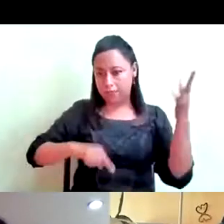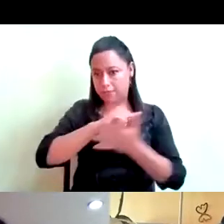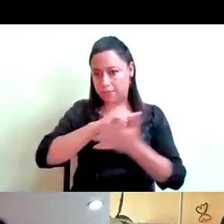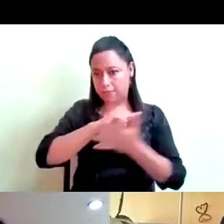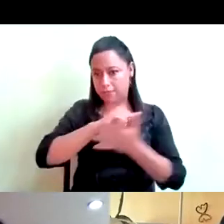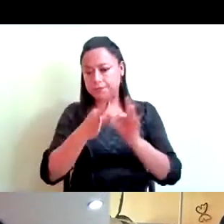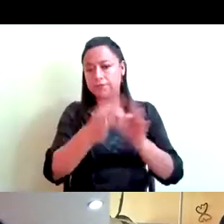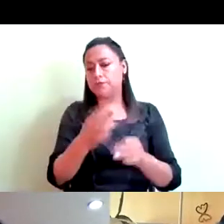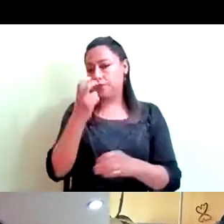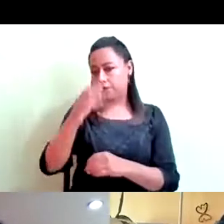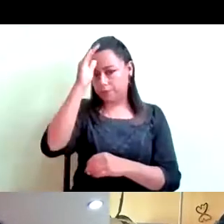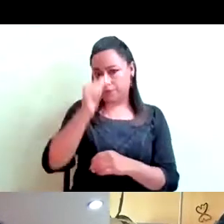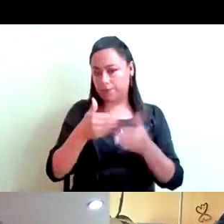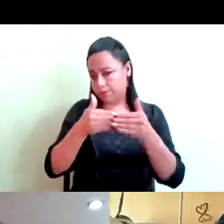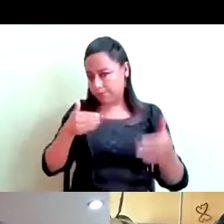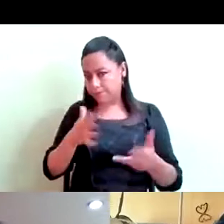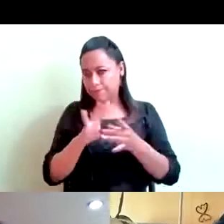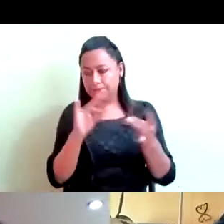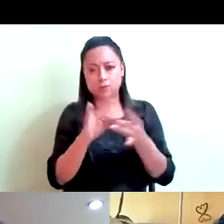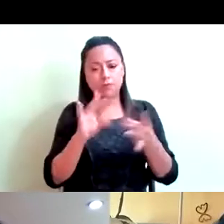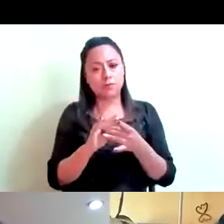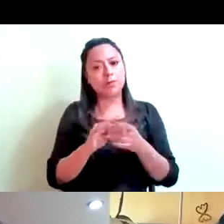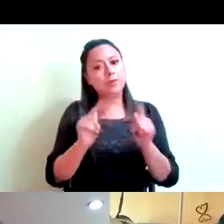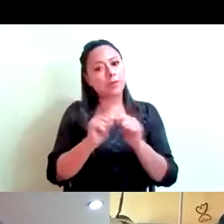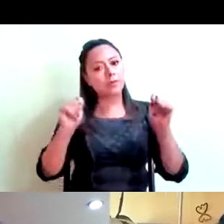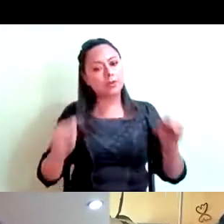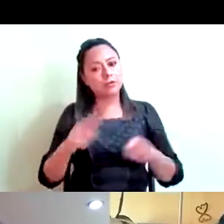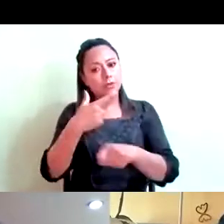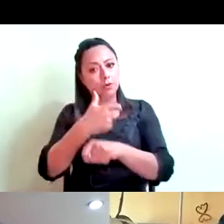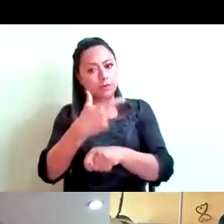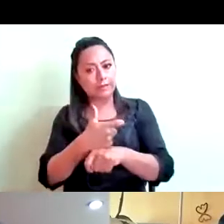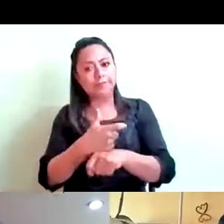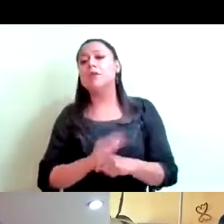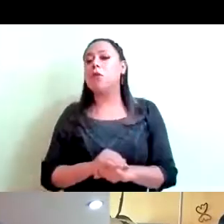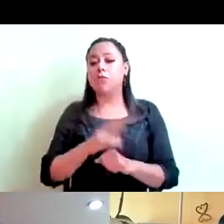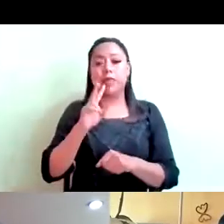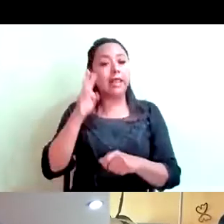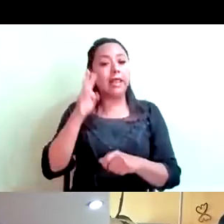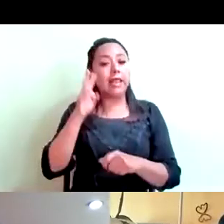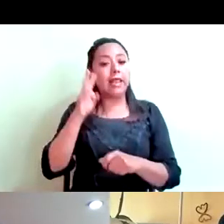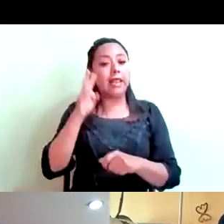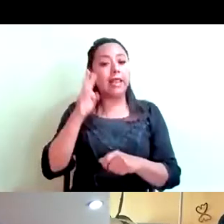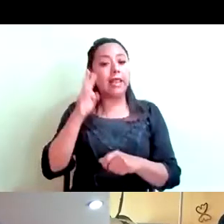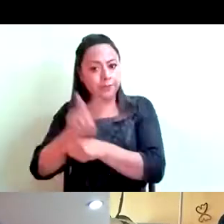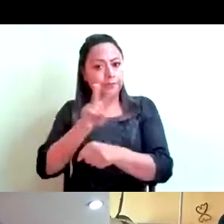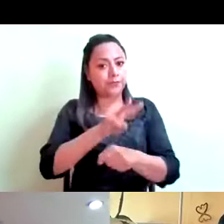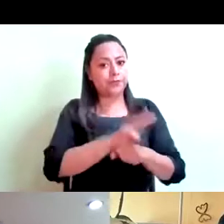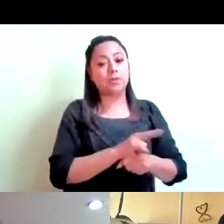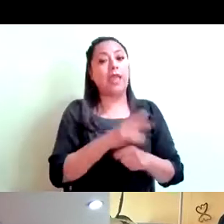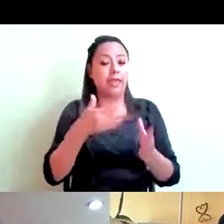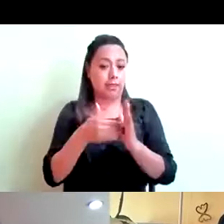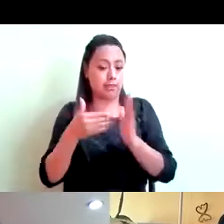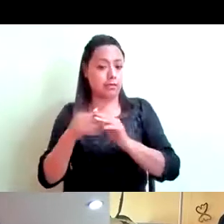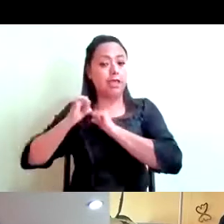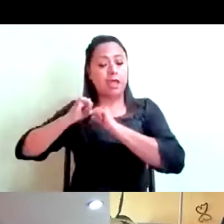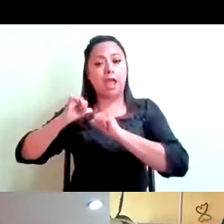en su título 7 de las visitas de inspección que la Autoridad Educativa Federal realizará visitas de